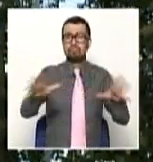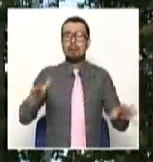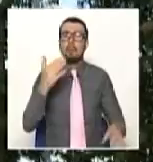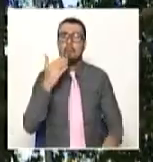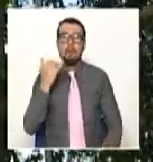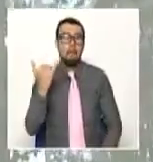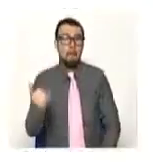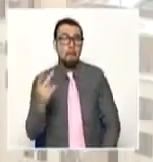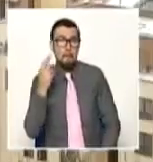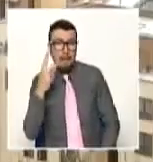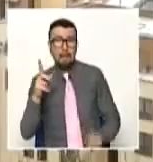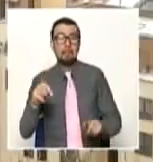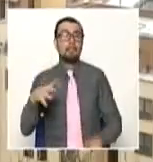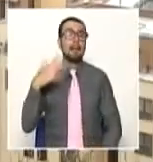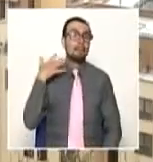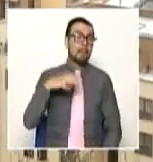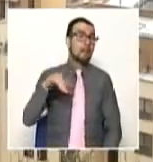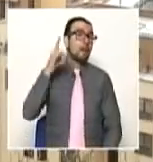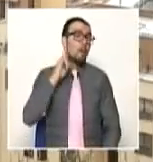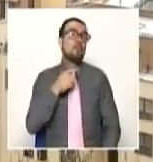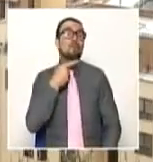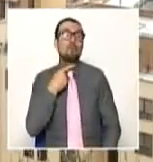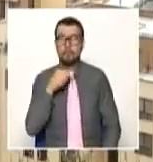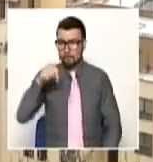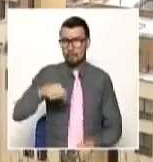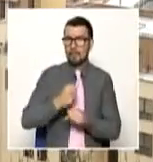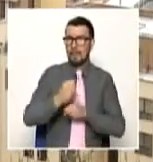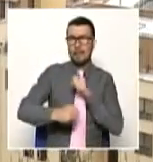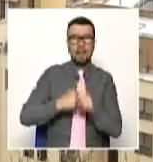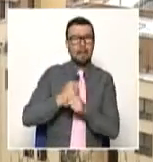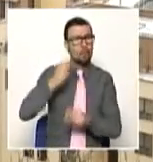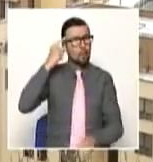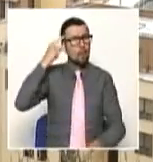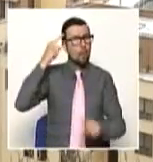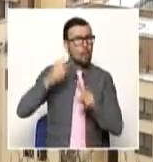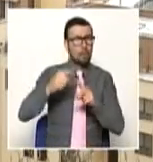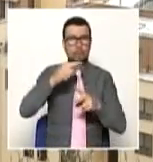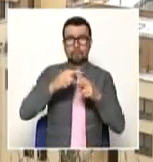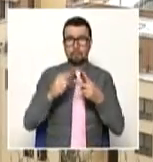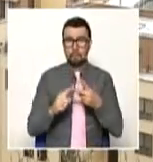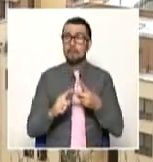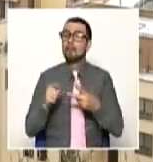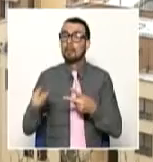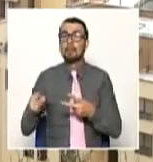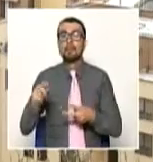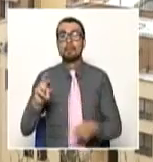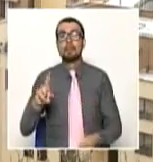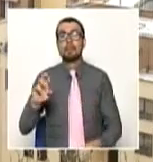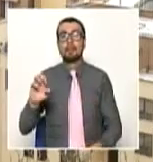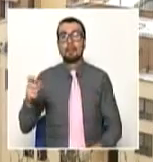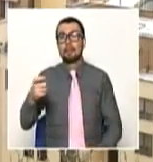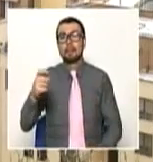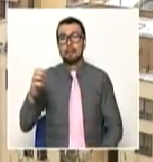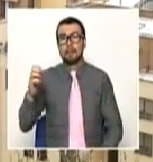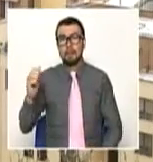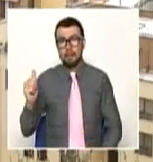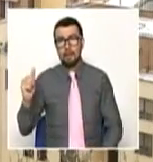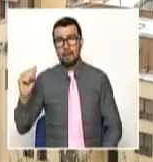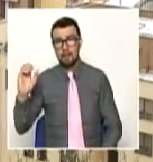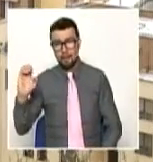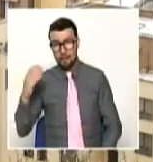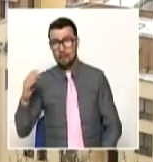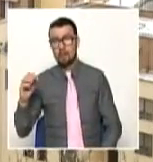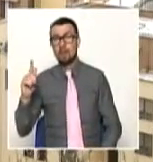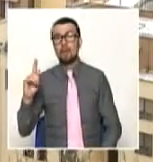como Pereira y Armenia. Tenemos 2 planes para este año, y uno es hacer un reggae funk, un ritmo totalmente diferente con el que ustedes